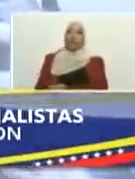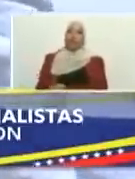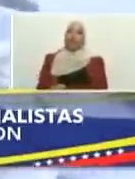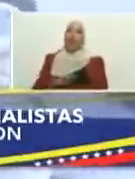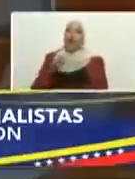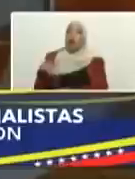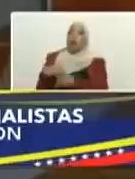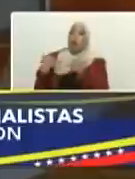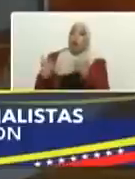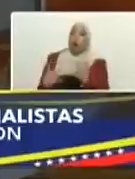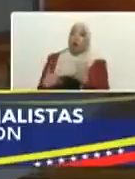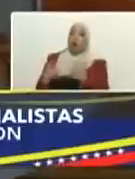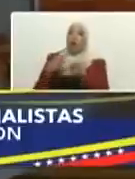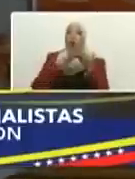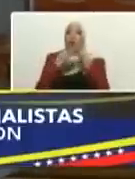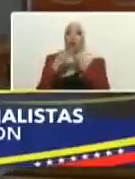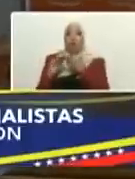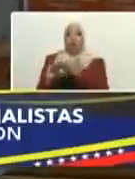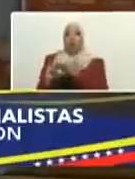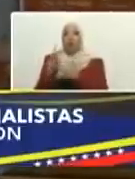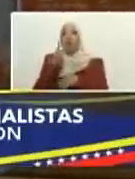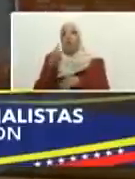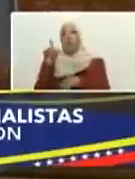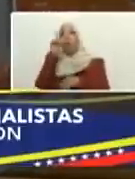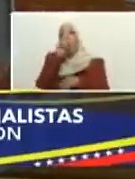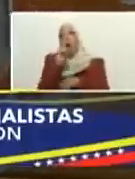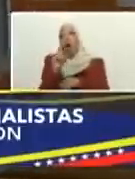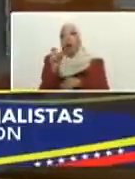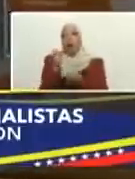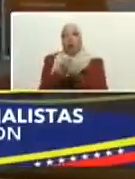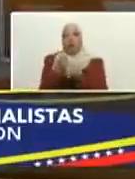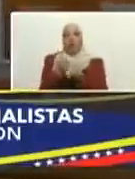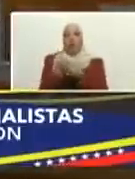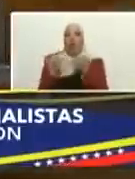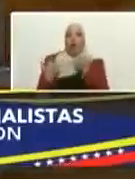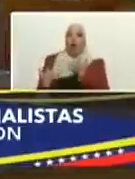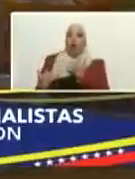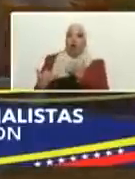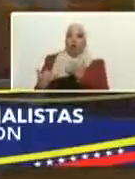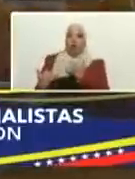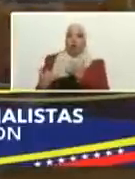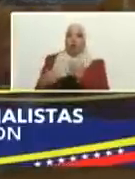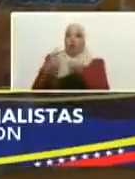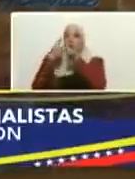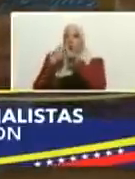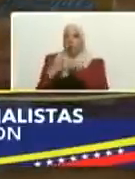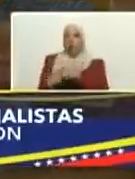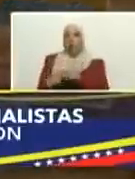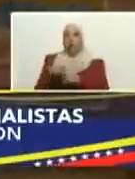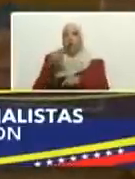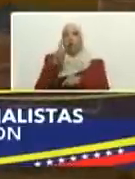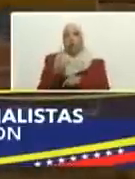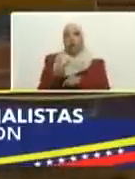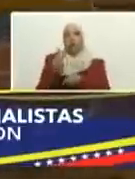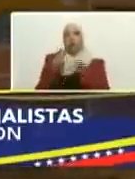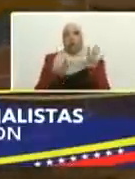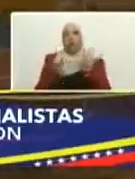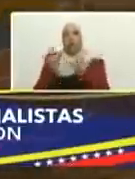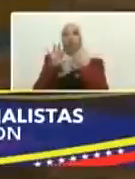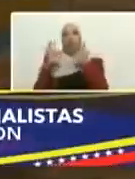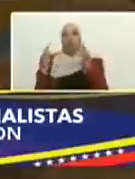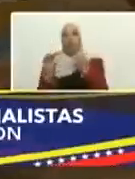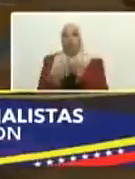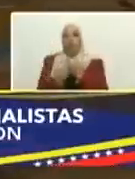nosotros llegamos a esta comunidad hace 21 años, éramos un total de 270